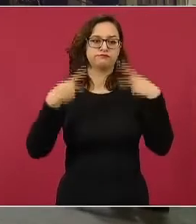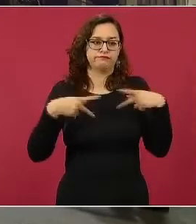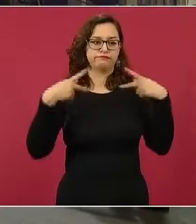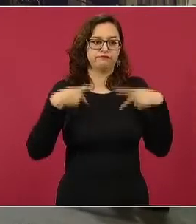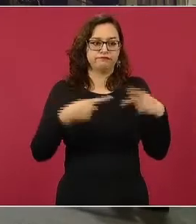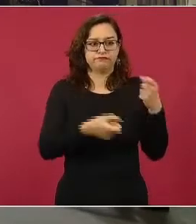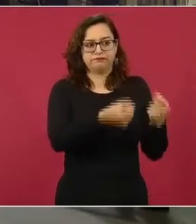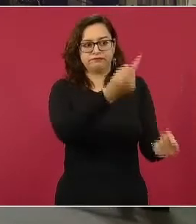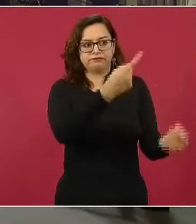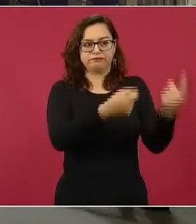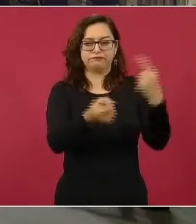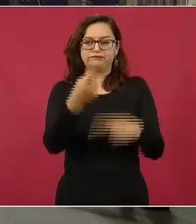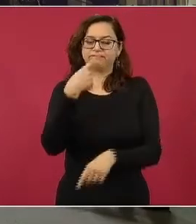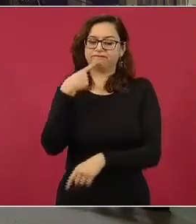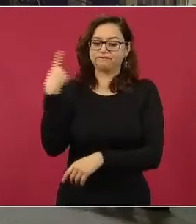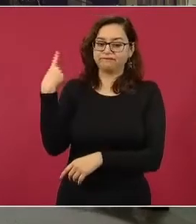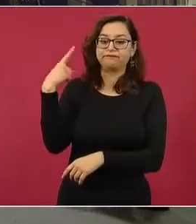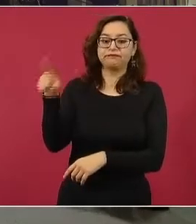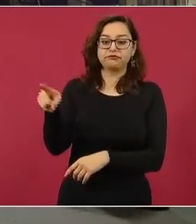Pero no son pocos,